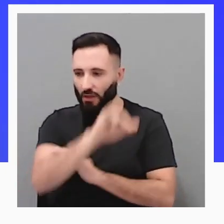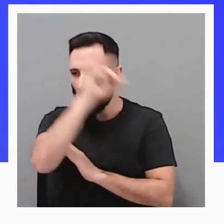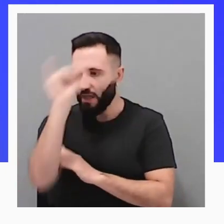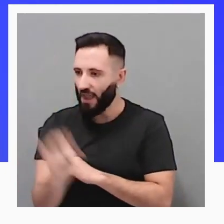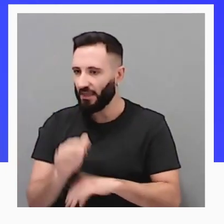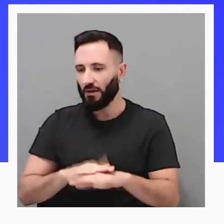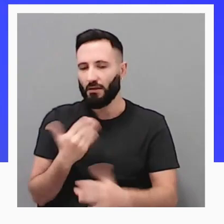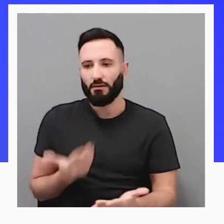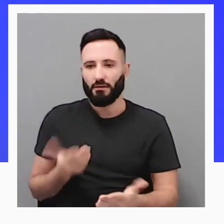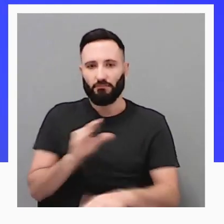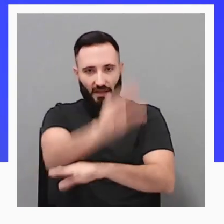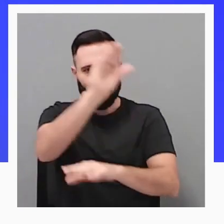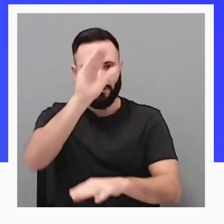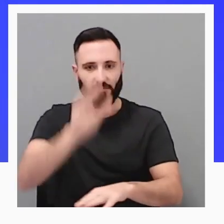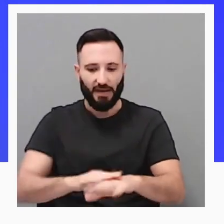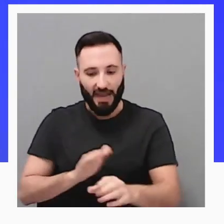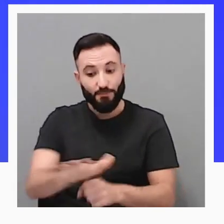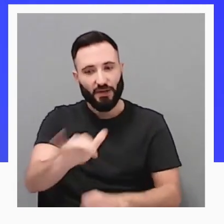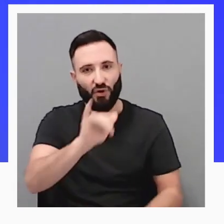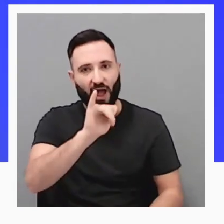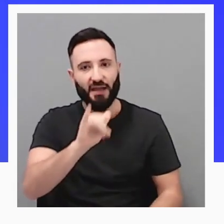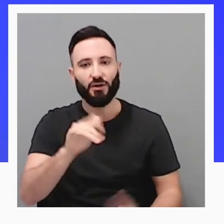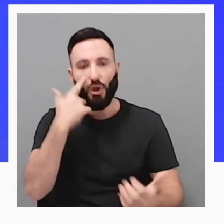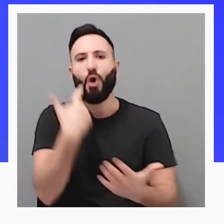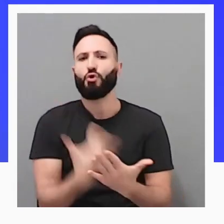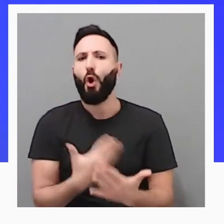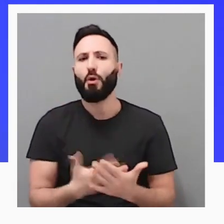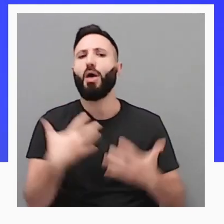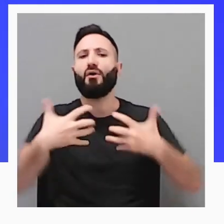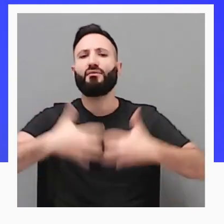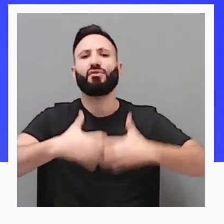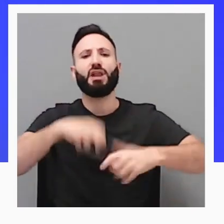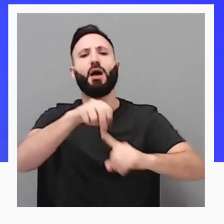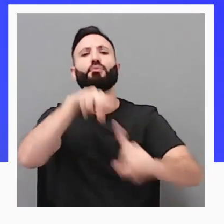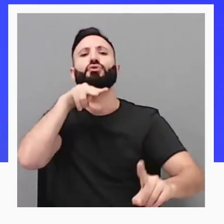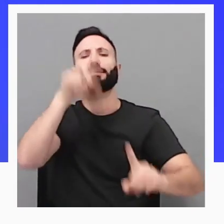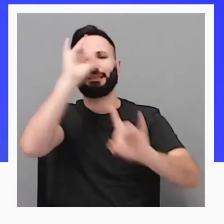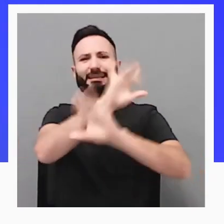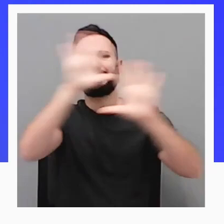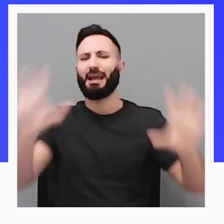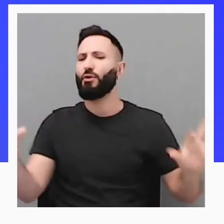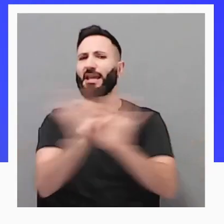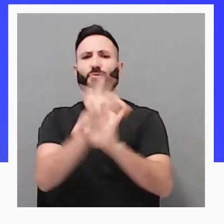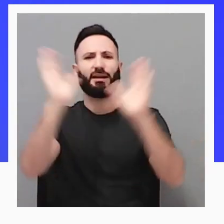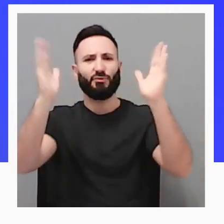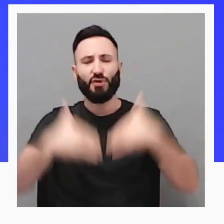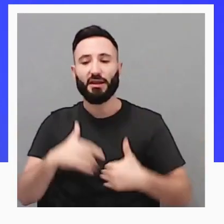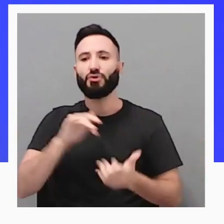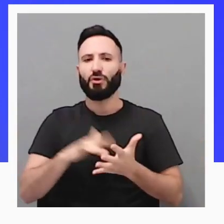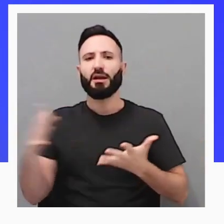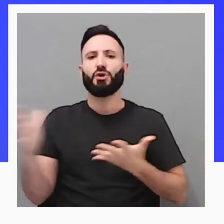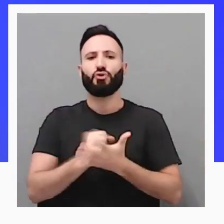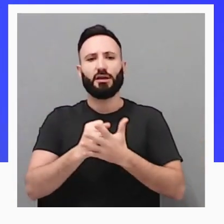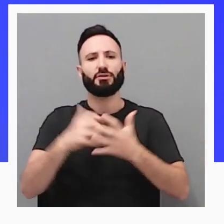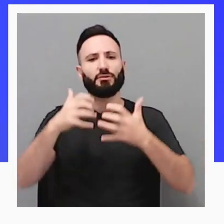que tenemos impacto, se ha comprobado desde el punto de vista claro e inequívoco, ¿cómo no asumimos políticas